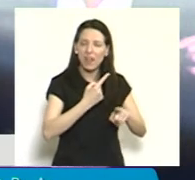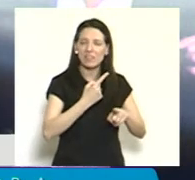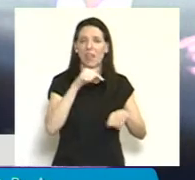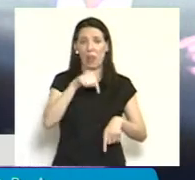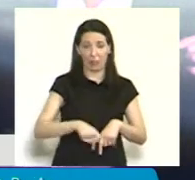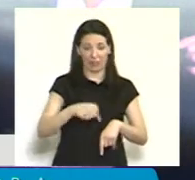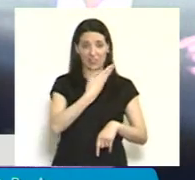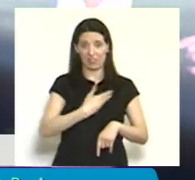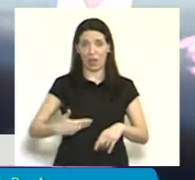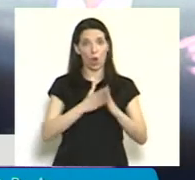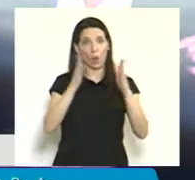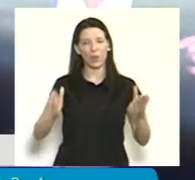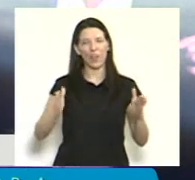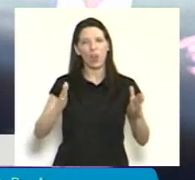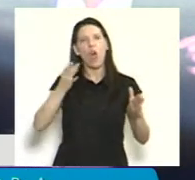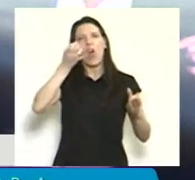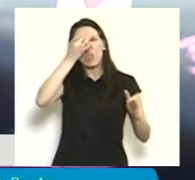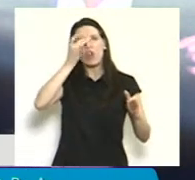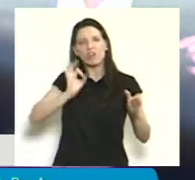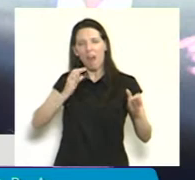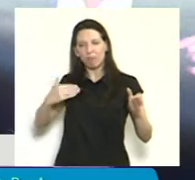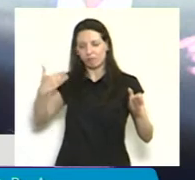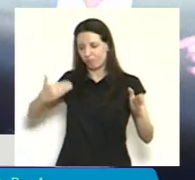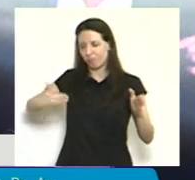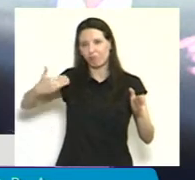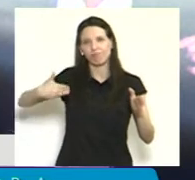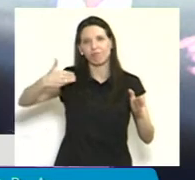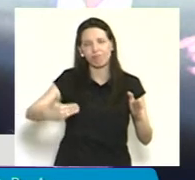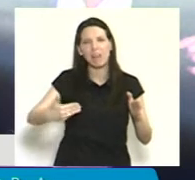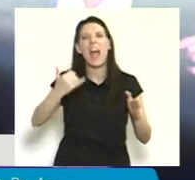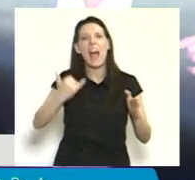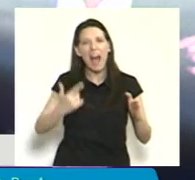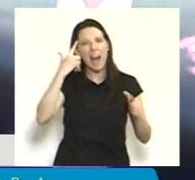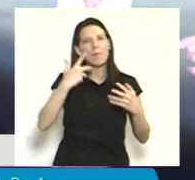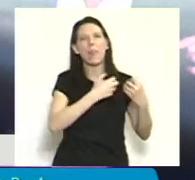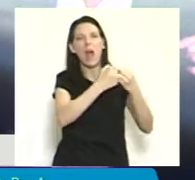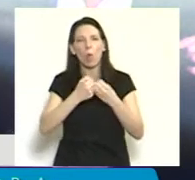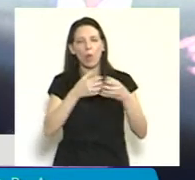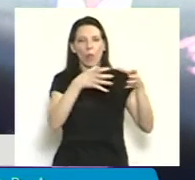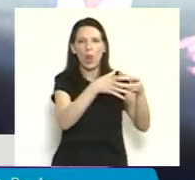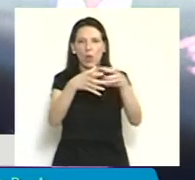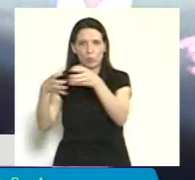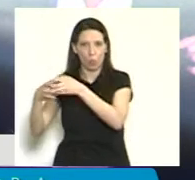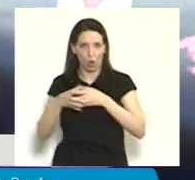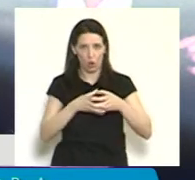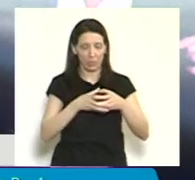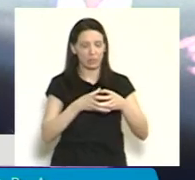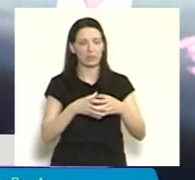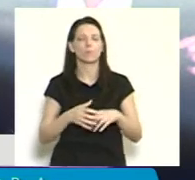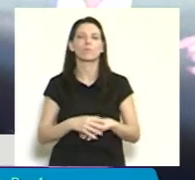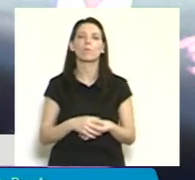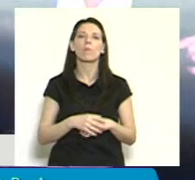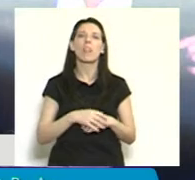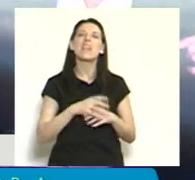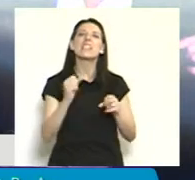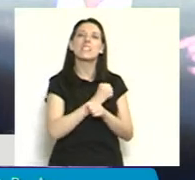esta materia, en estos 12 años, han merecido el consenso de todos los bloques políticos. La sanción de la Ley